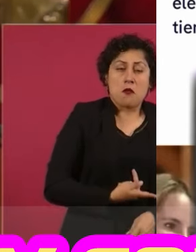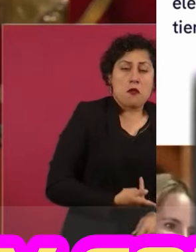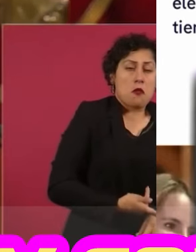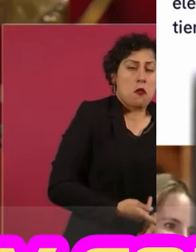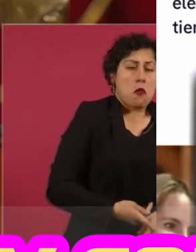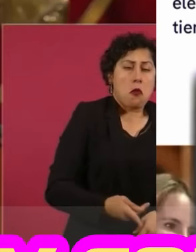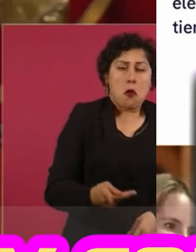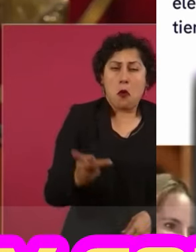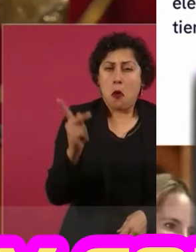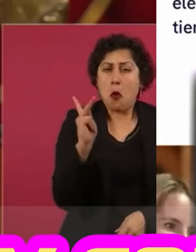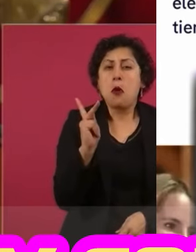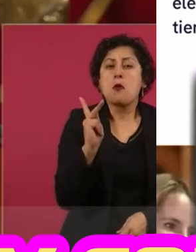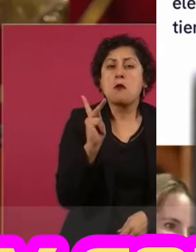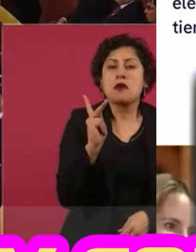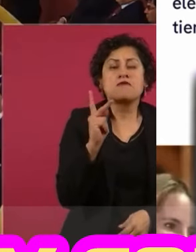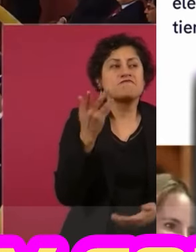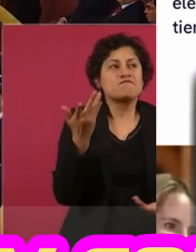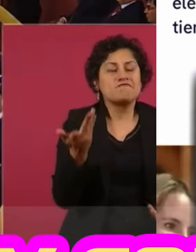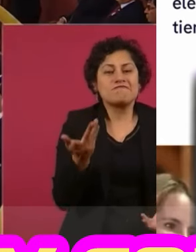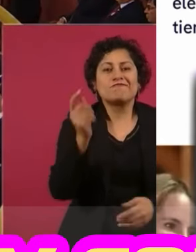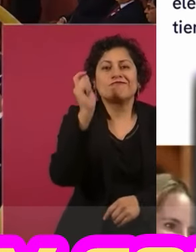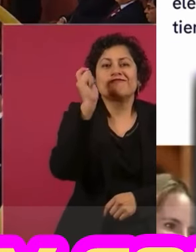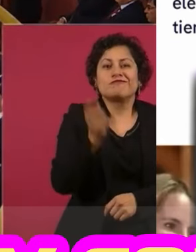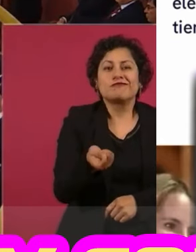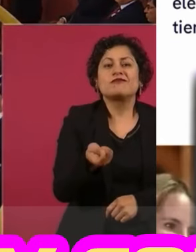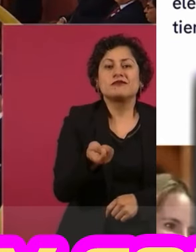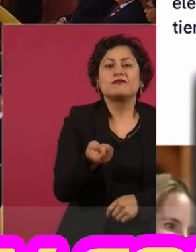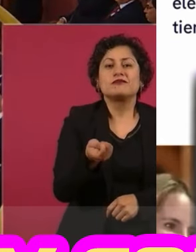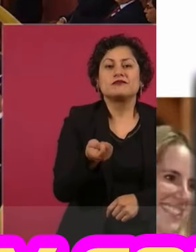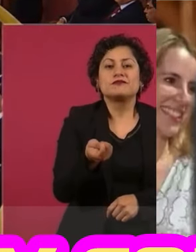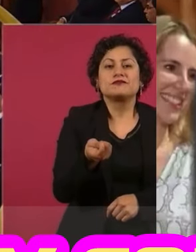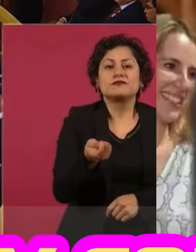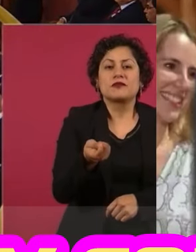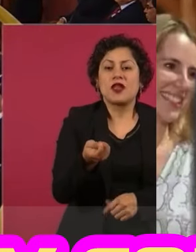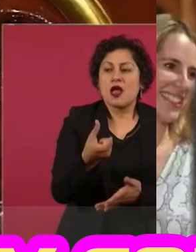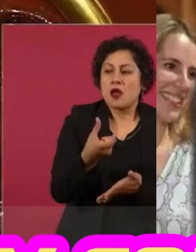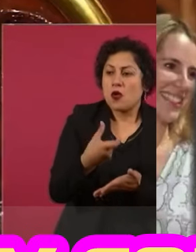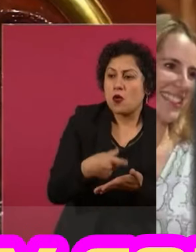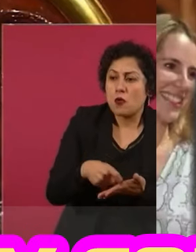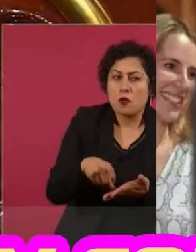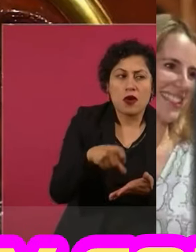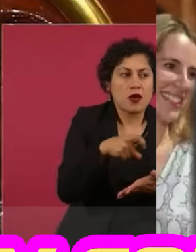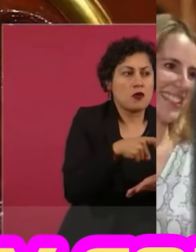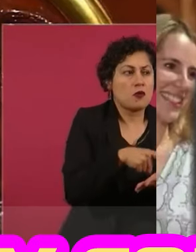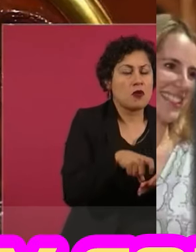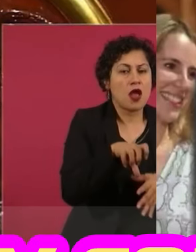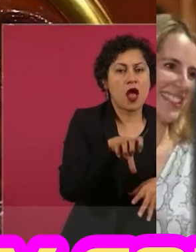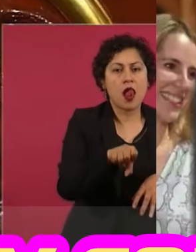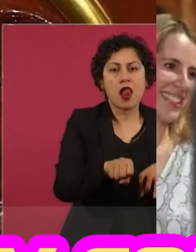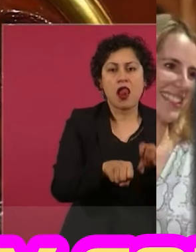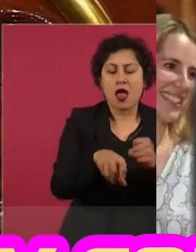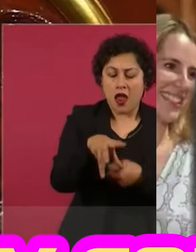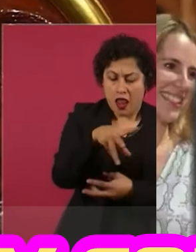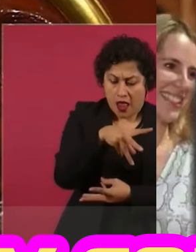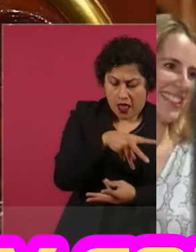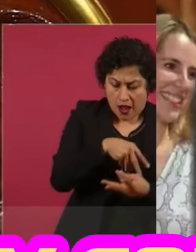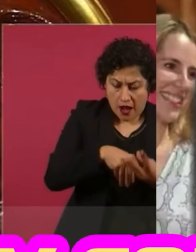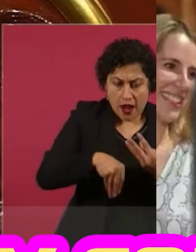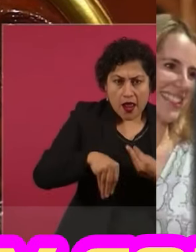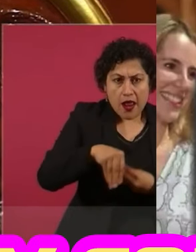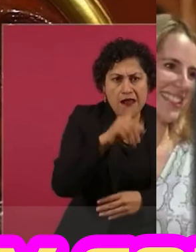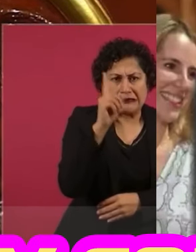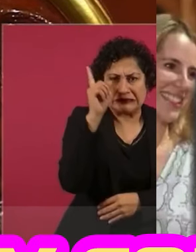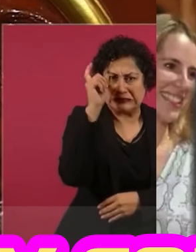esos momentos, cuando él había ganado, vamos a compartirles aquí. ¿Quién es Daniel Noboa? Daniel Noboa, un político